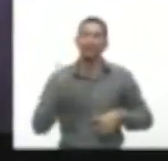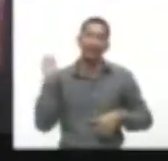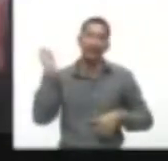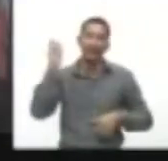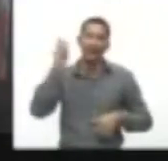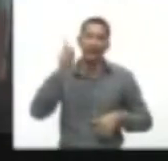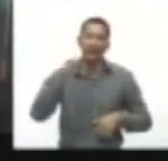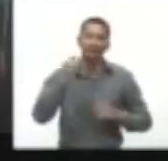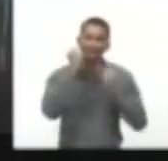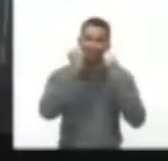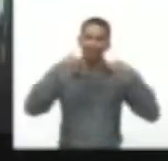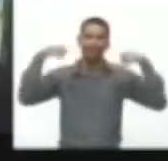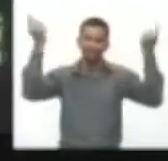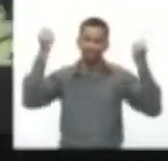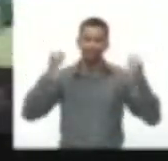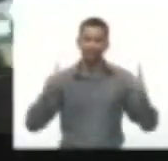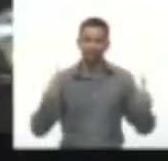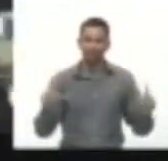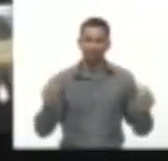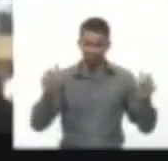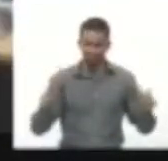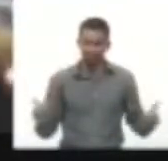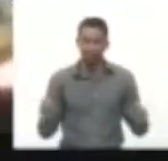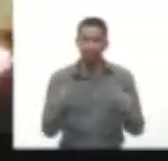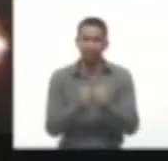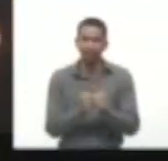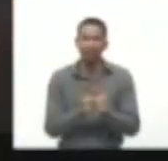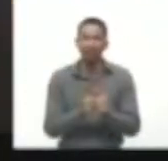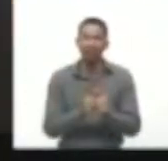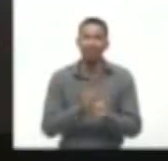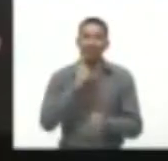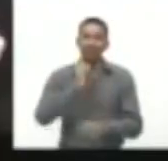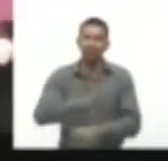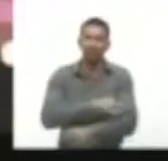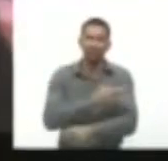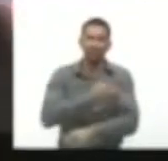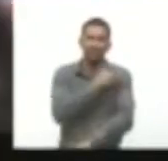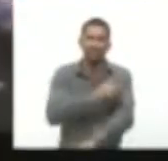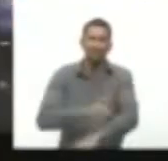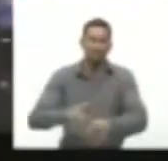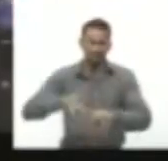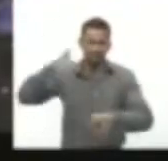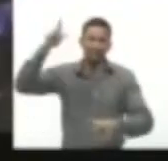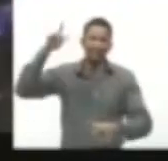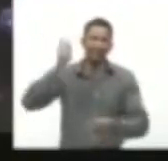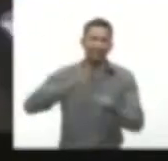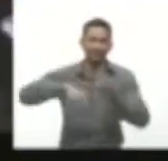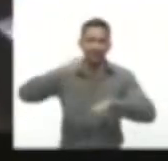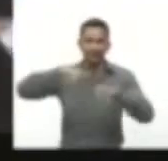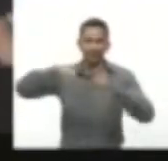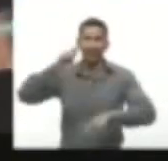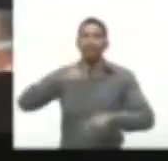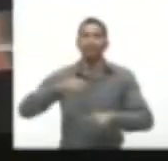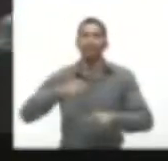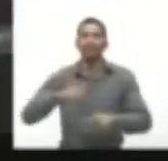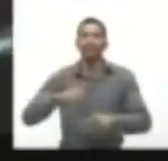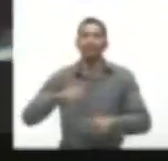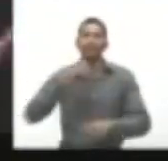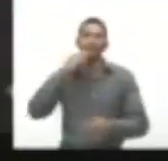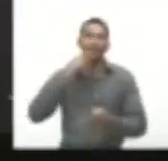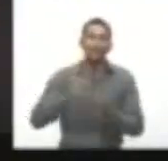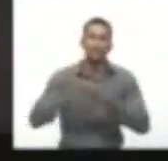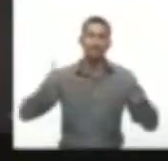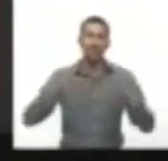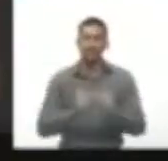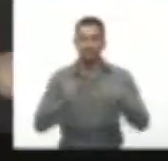del reggaetón más exitosa, con 15 millones de discos vendidos. Los cantantes autodenominados el dúo de la historia se separaron en el